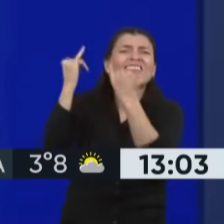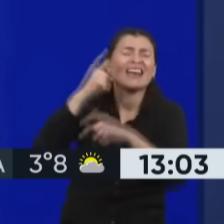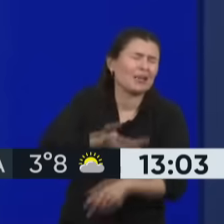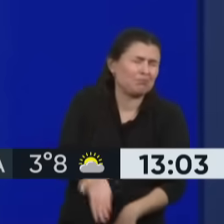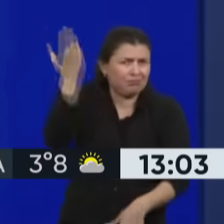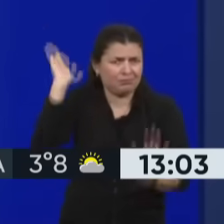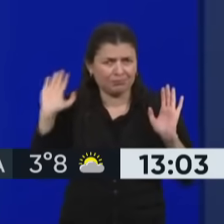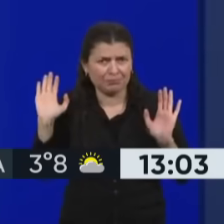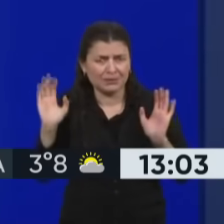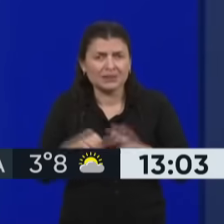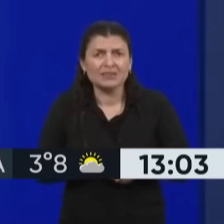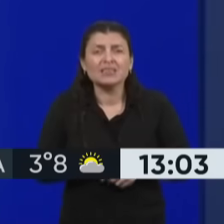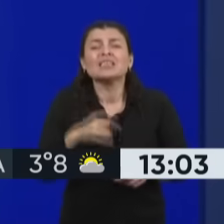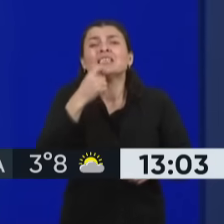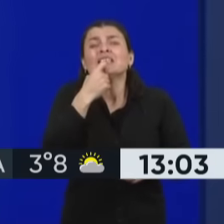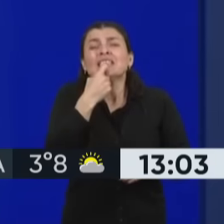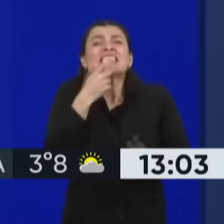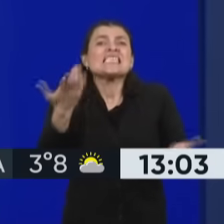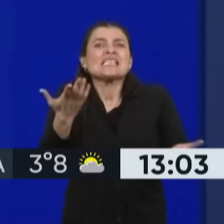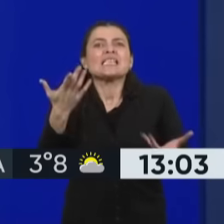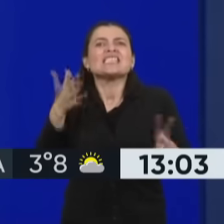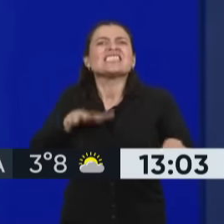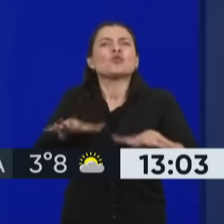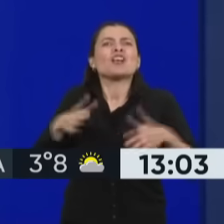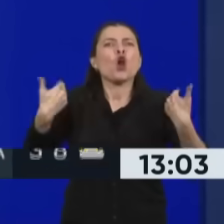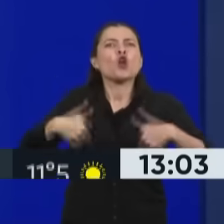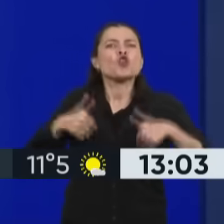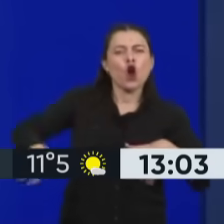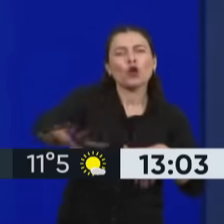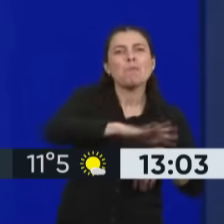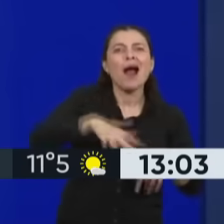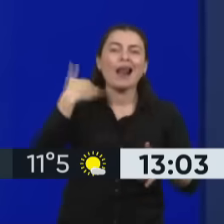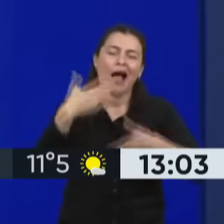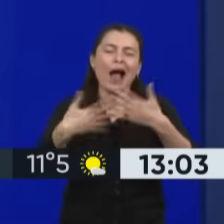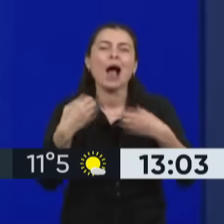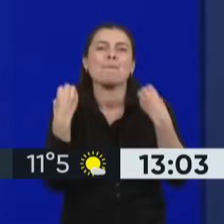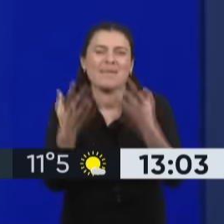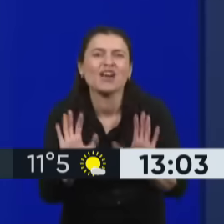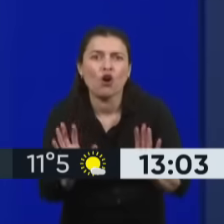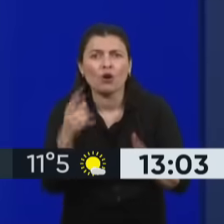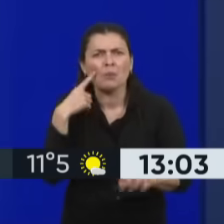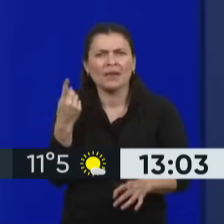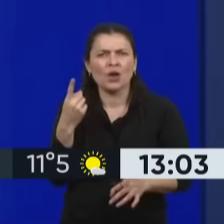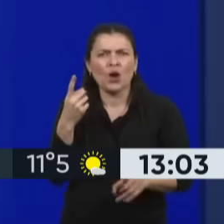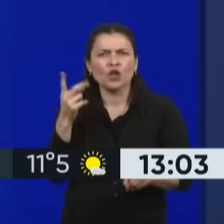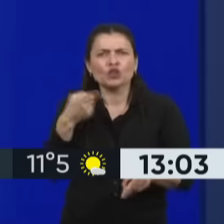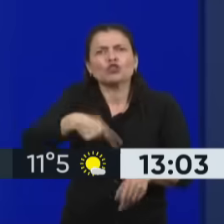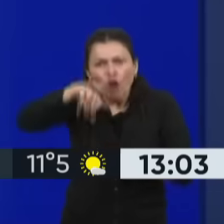tasa de interés de condiciones normales y de presión y temperatura cuando del otro lado tienen los que quieren romper todo el